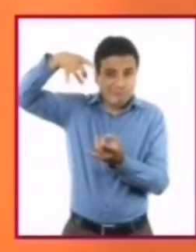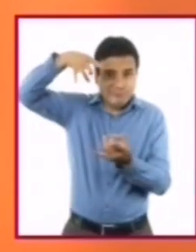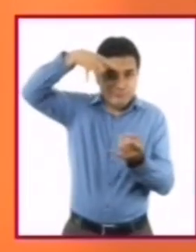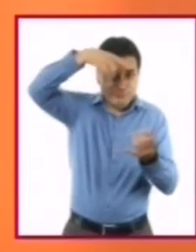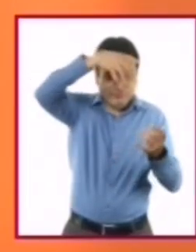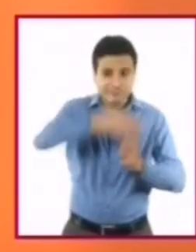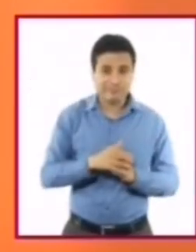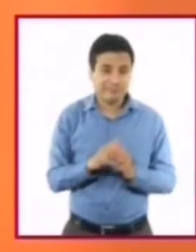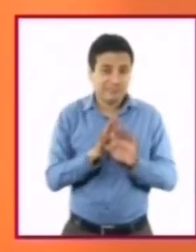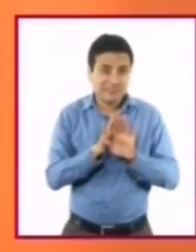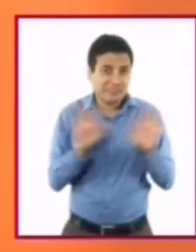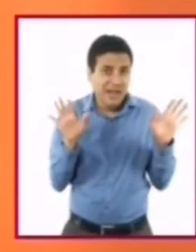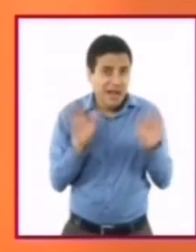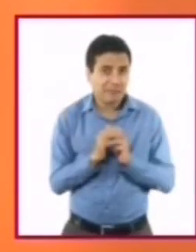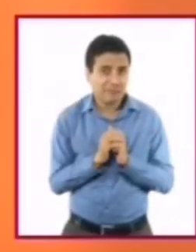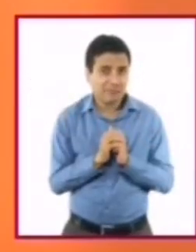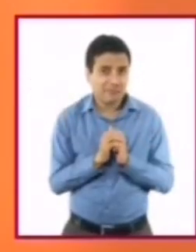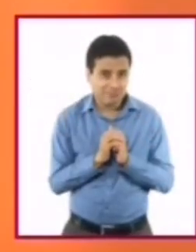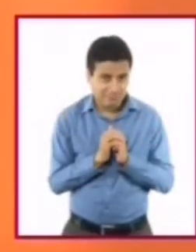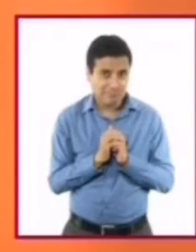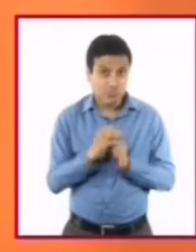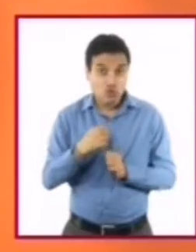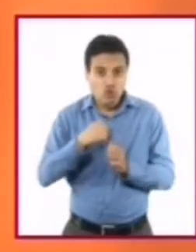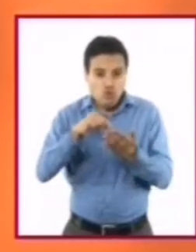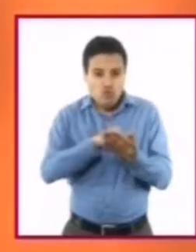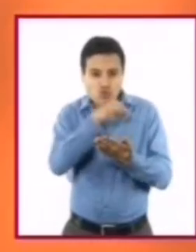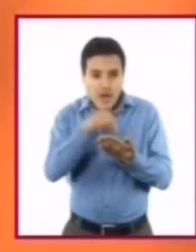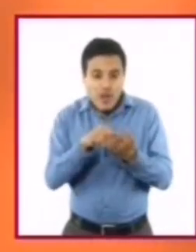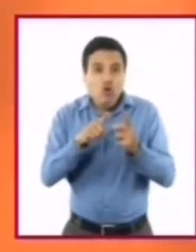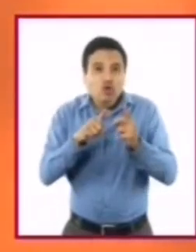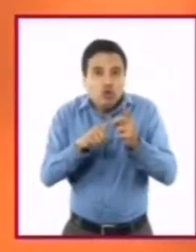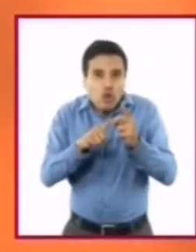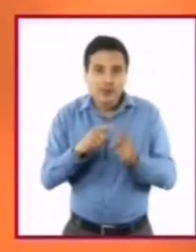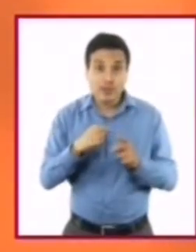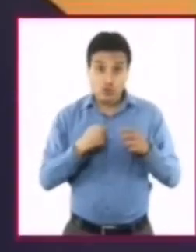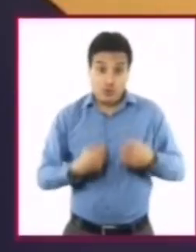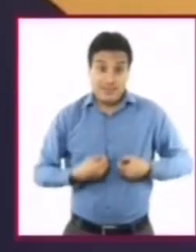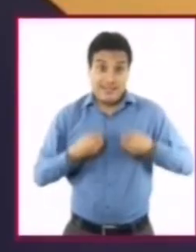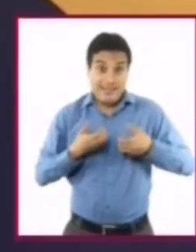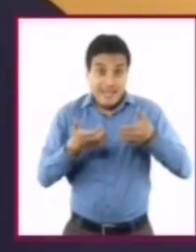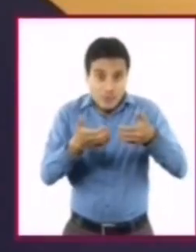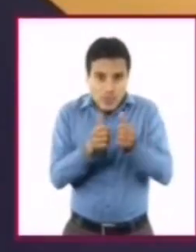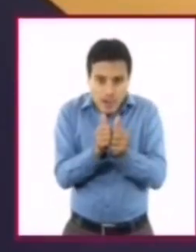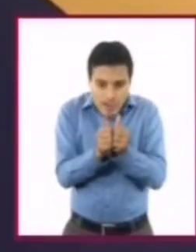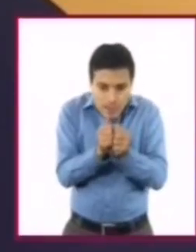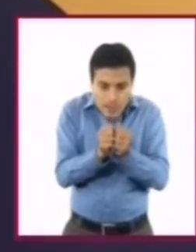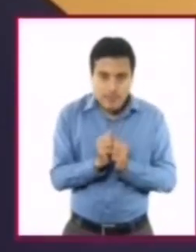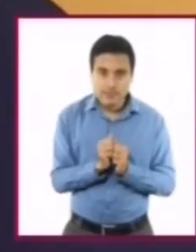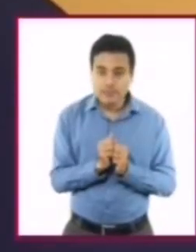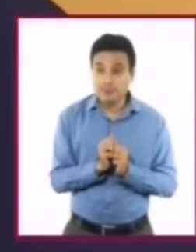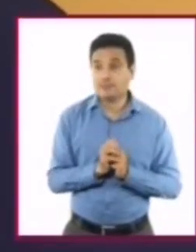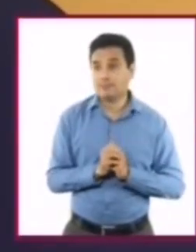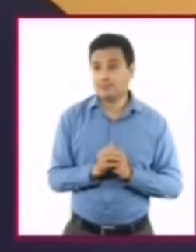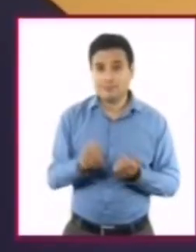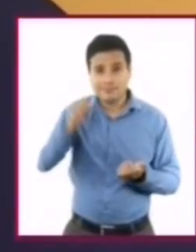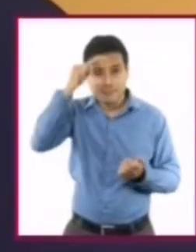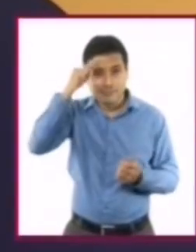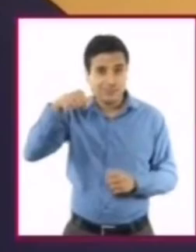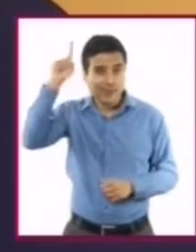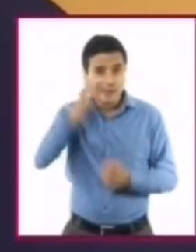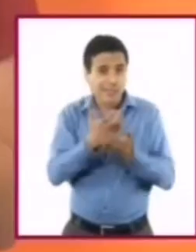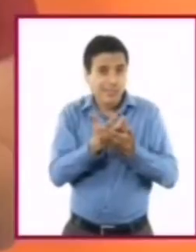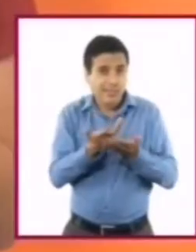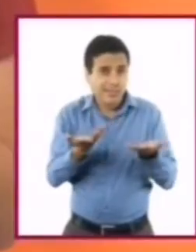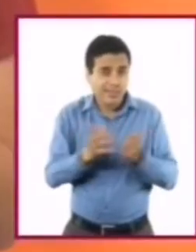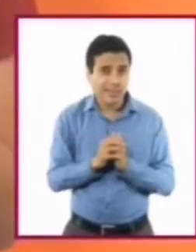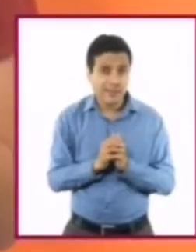aplicación identifique en dónde me encuentro e introduzco la dirección del lugar al que me voy a dirigir. ¿Qué manera tan eficiente de hacerlo? La